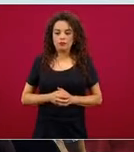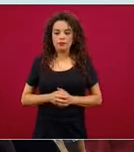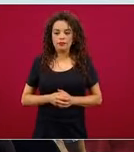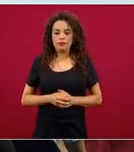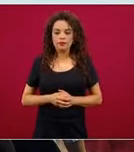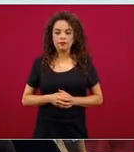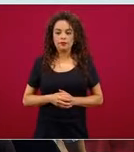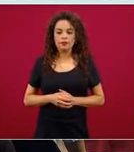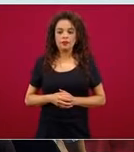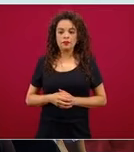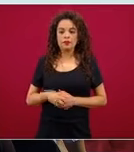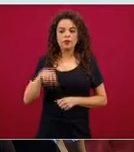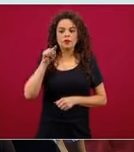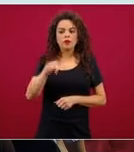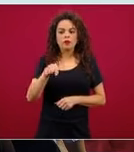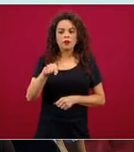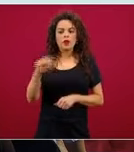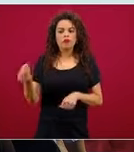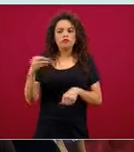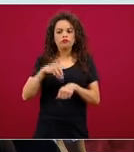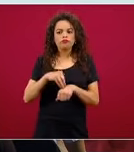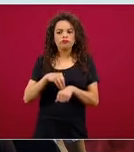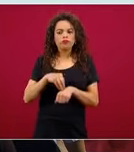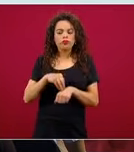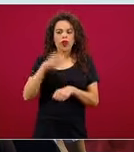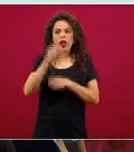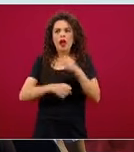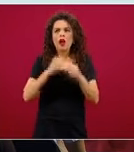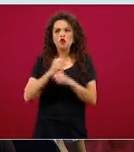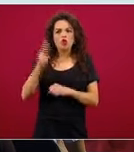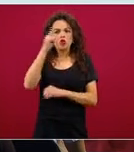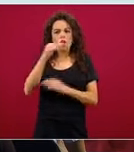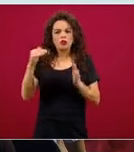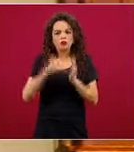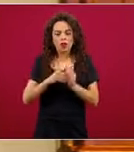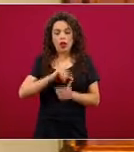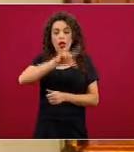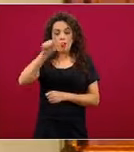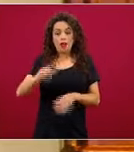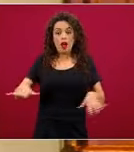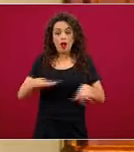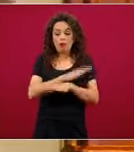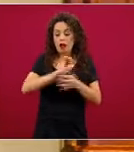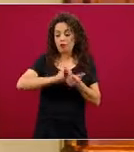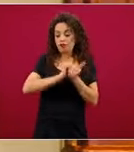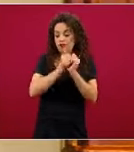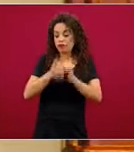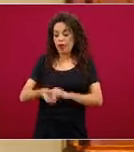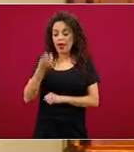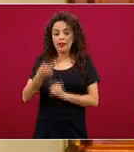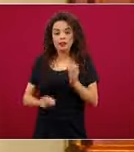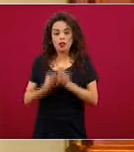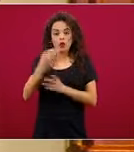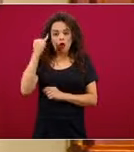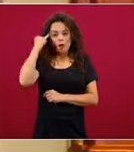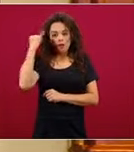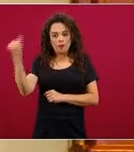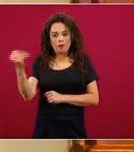se establecieron en los años 2000 y que después migra a esta iniciativa para poder